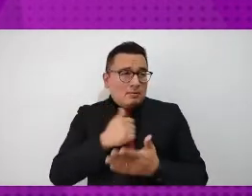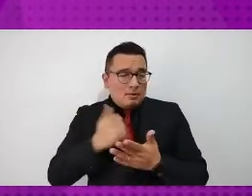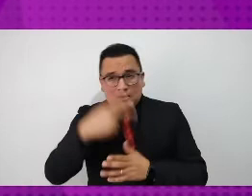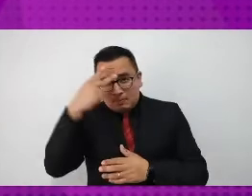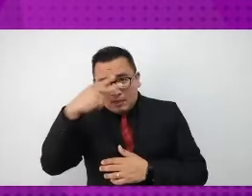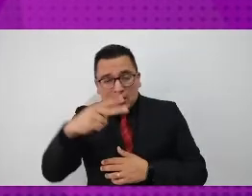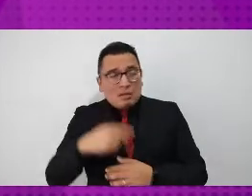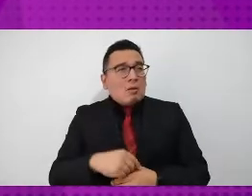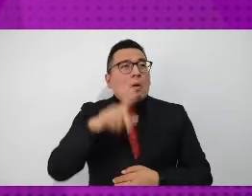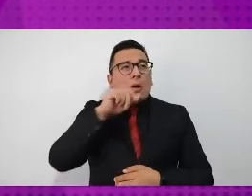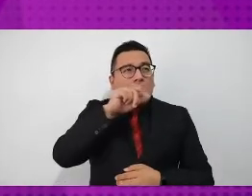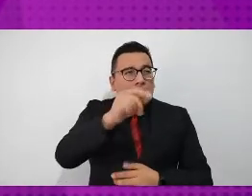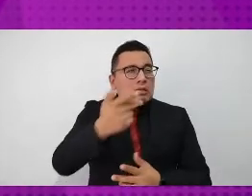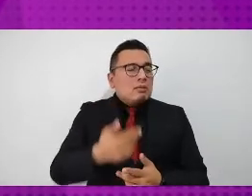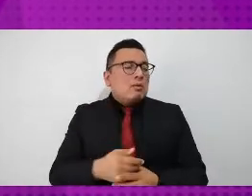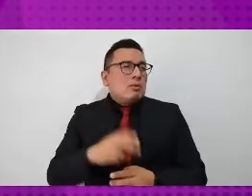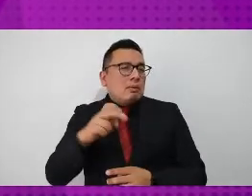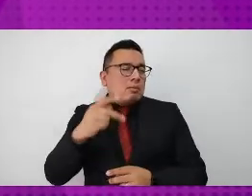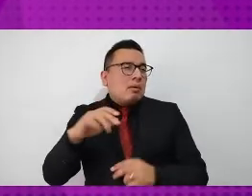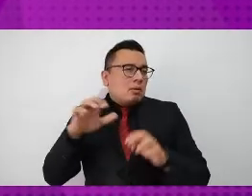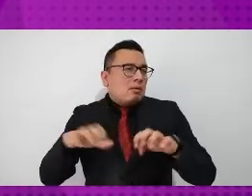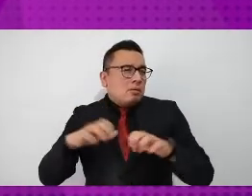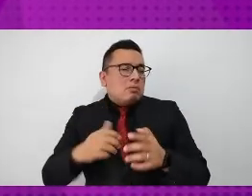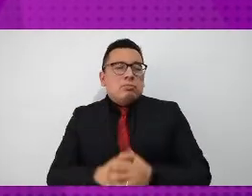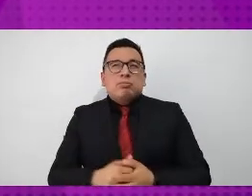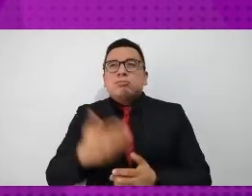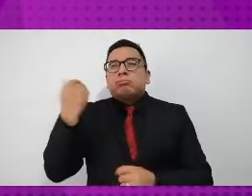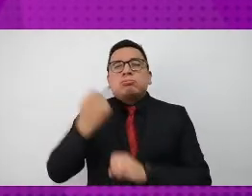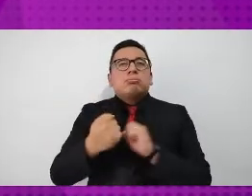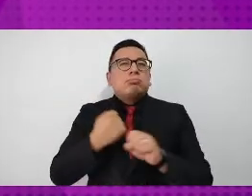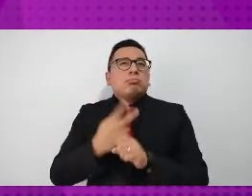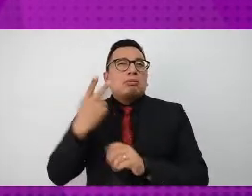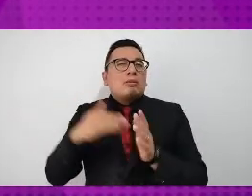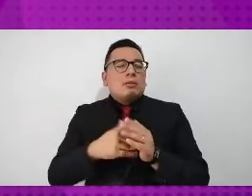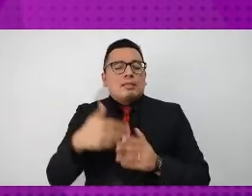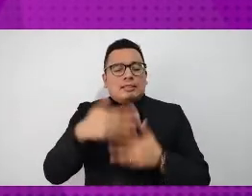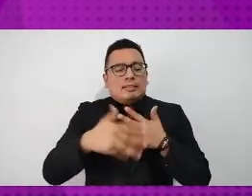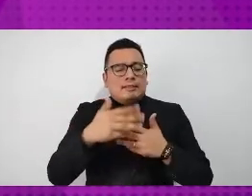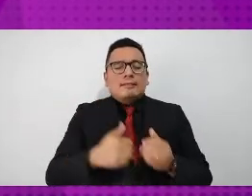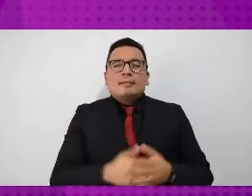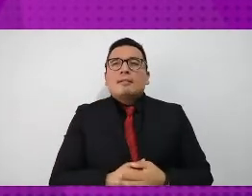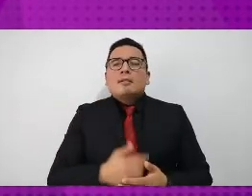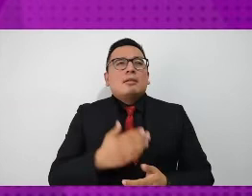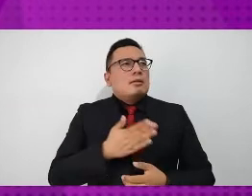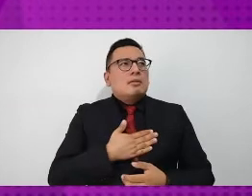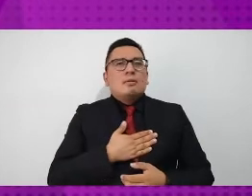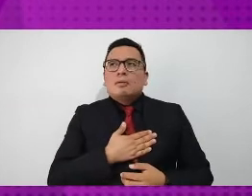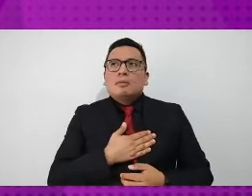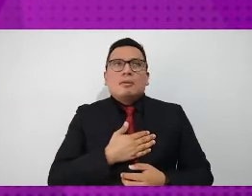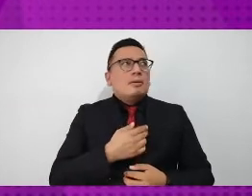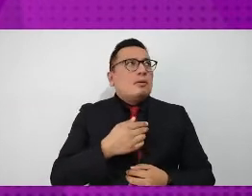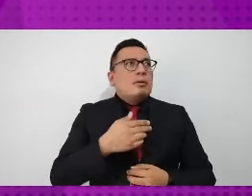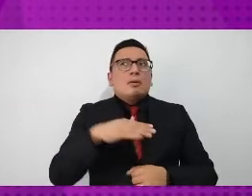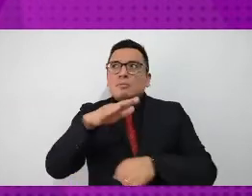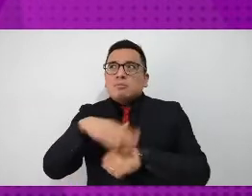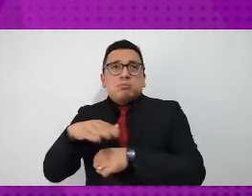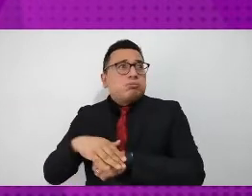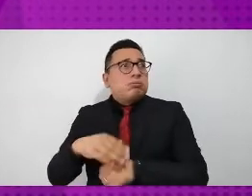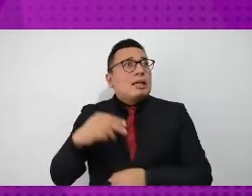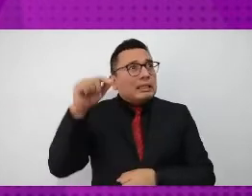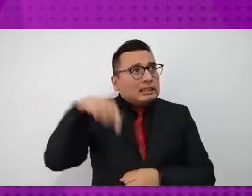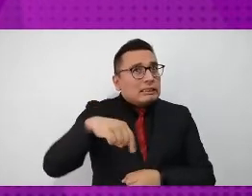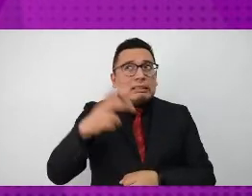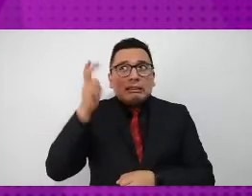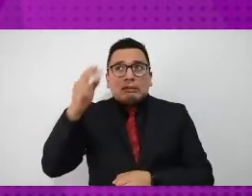méxico jalisco con el tema del horno electrónica desde el 2015 yo por ahí daba algunas declaraciones diciendo tenemos que